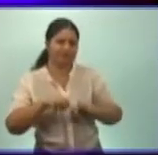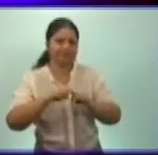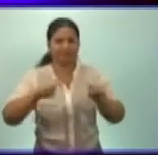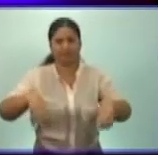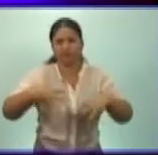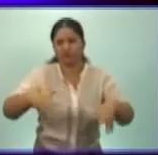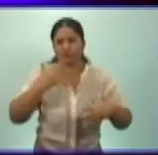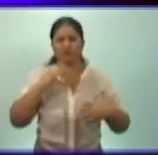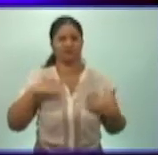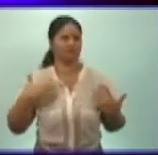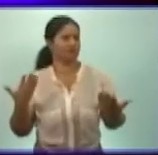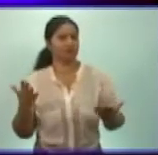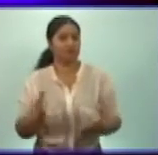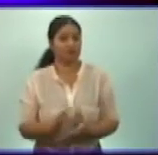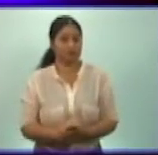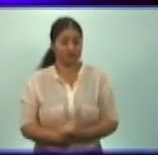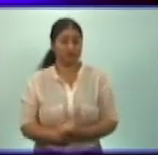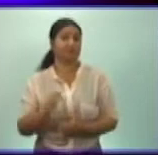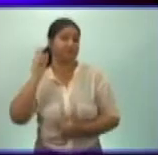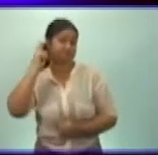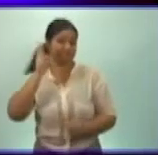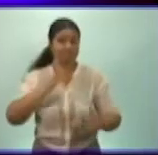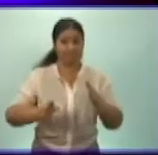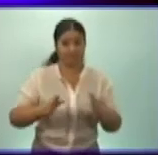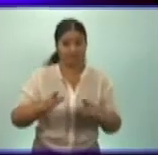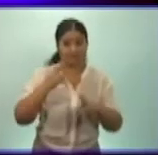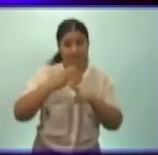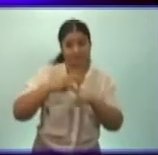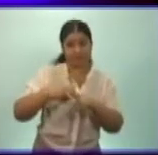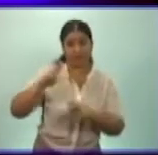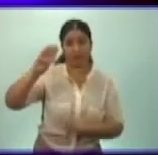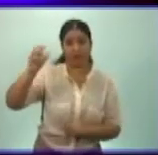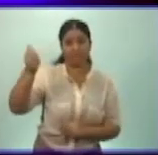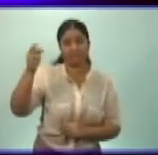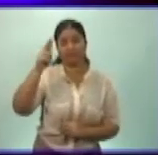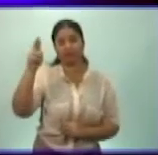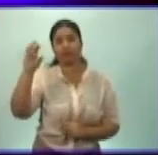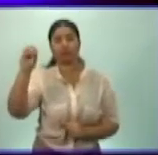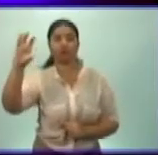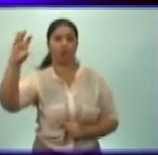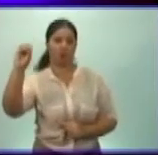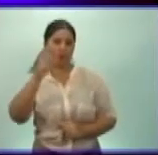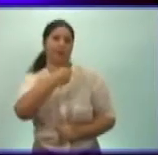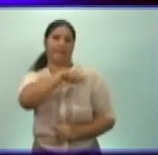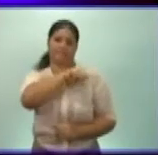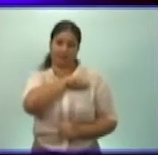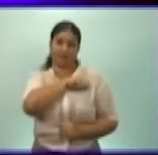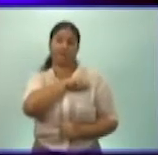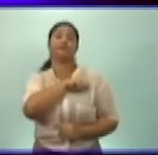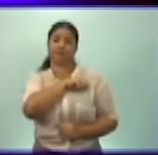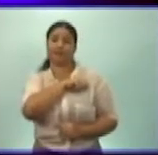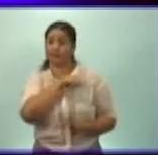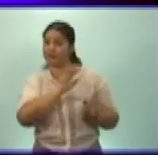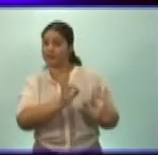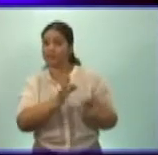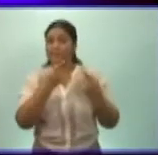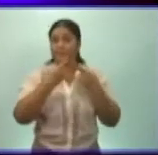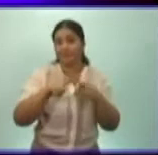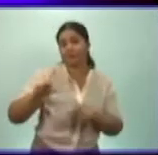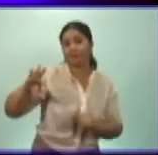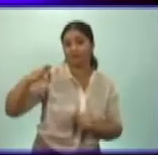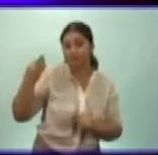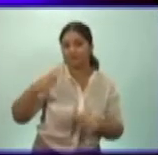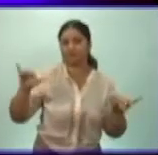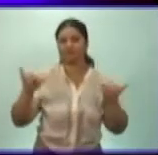estaba floreciendo en España, en Francia también estaban ocurriendo importantes procesos que